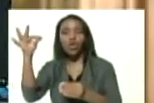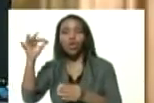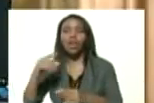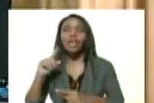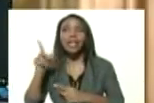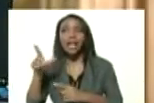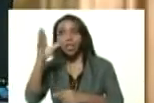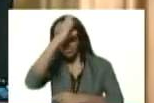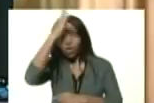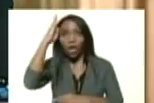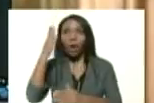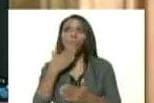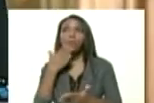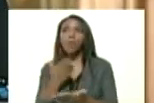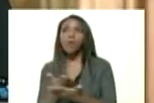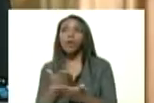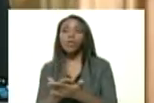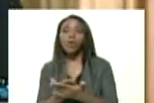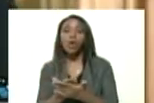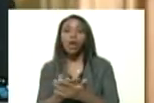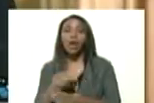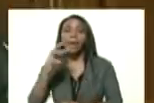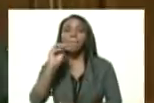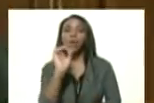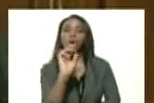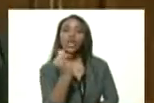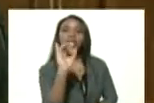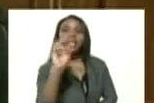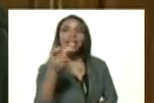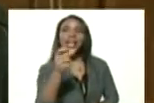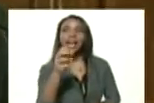está proponiendo la moringa